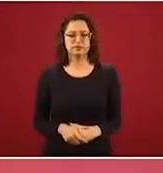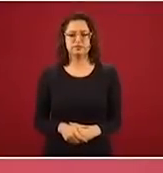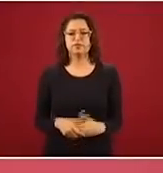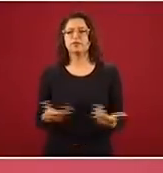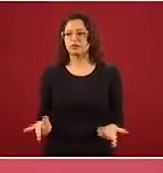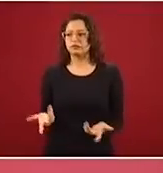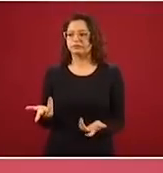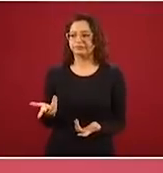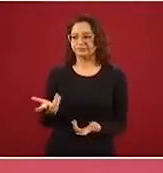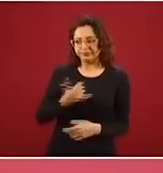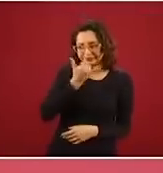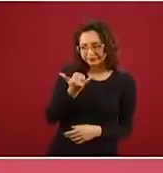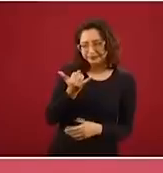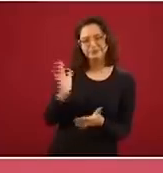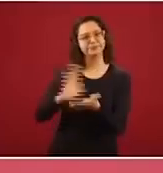amnistía,